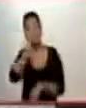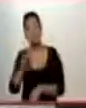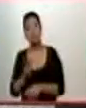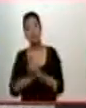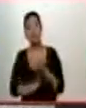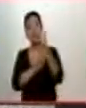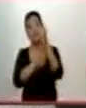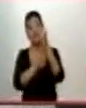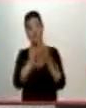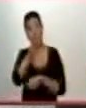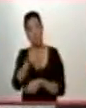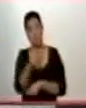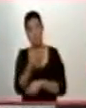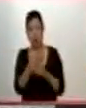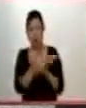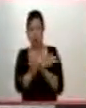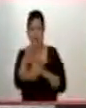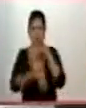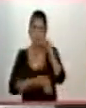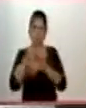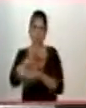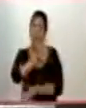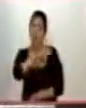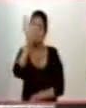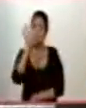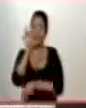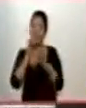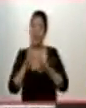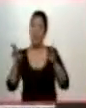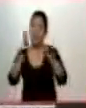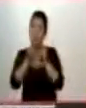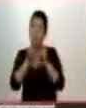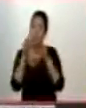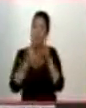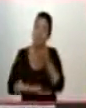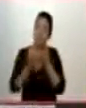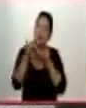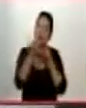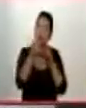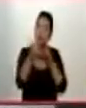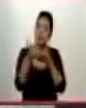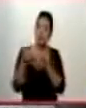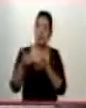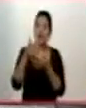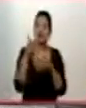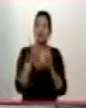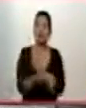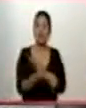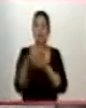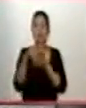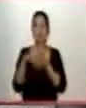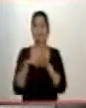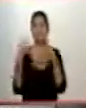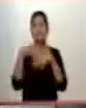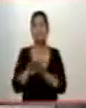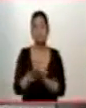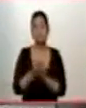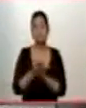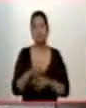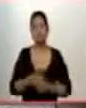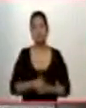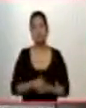eso también usted lo decía en Naciones Unidas, en la cooperación con esos pequeños estados insulares a través de mecanismos de integración